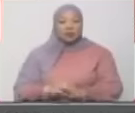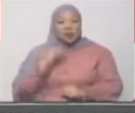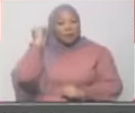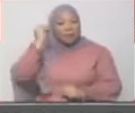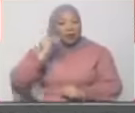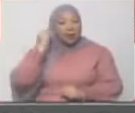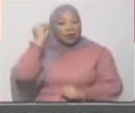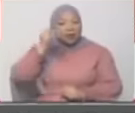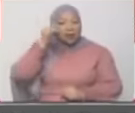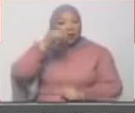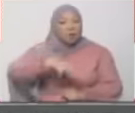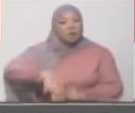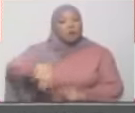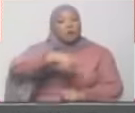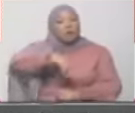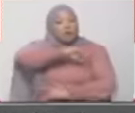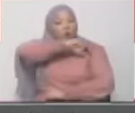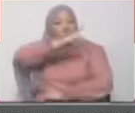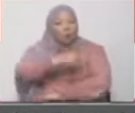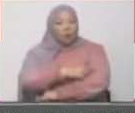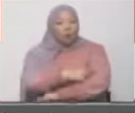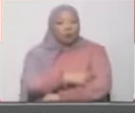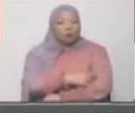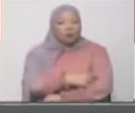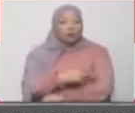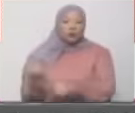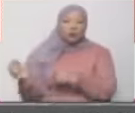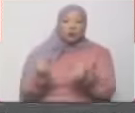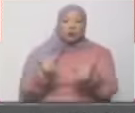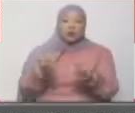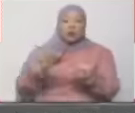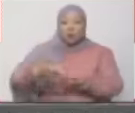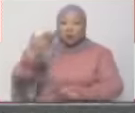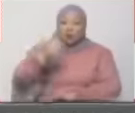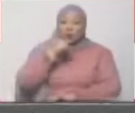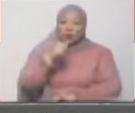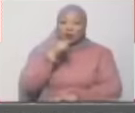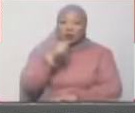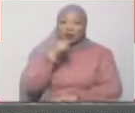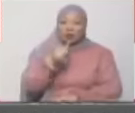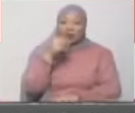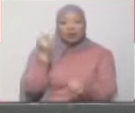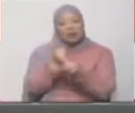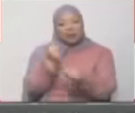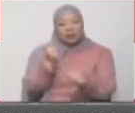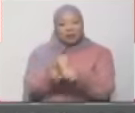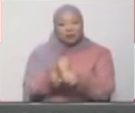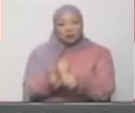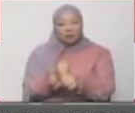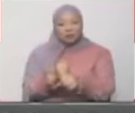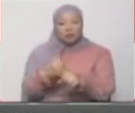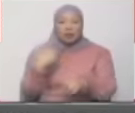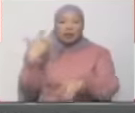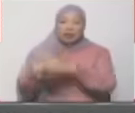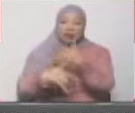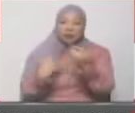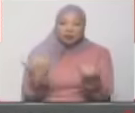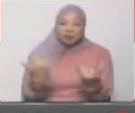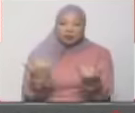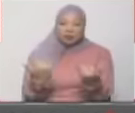poder popular, ya vamos a hablar de eso, pero tiene que jugar un papel protagónico. Cuando haya las temporadas